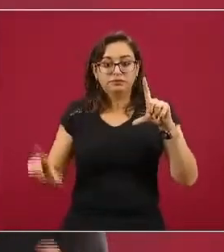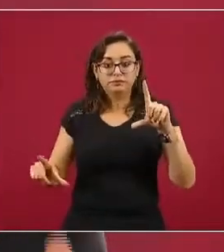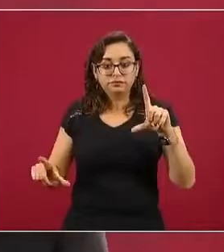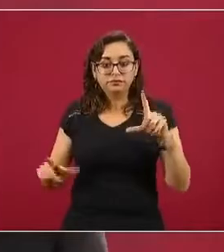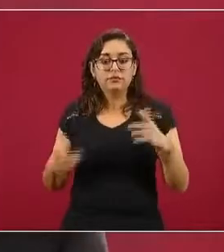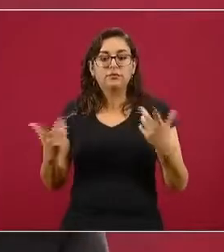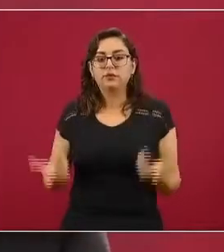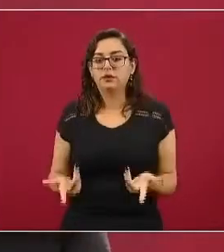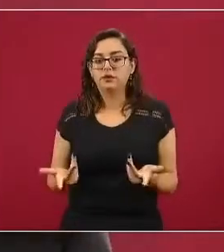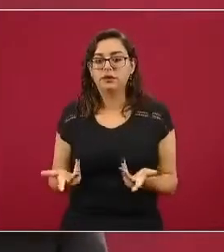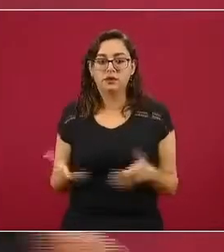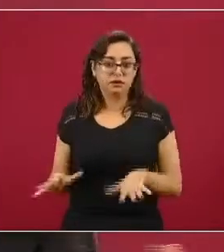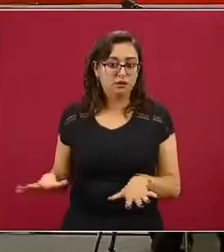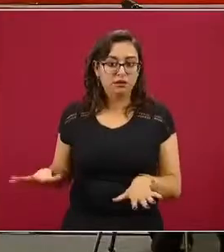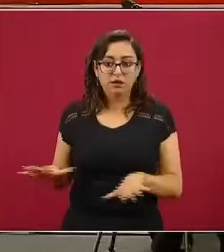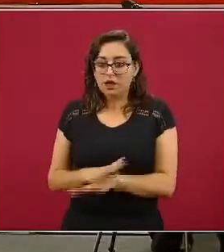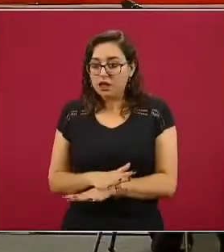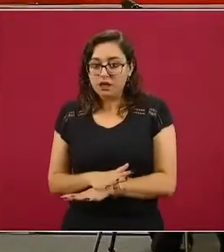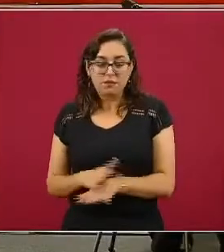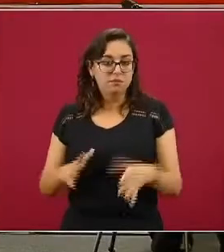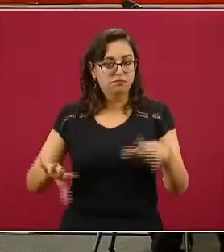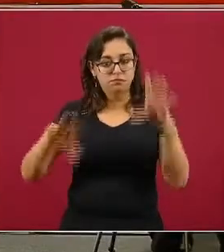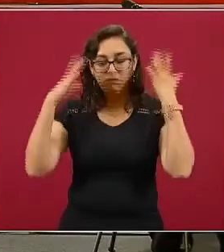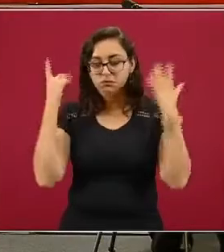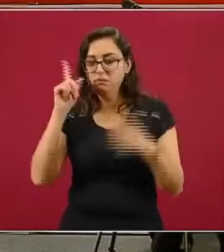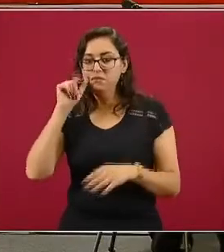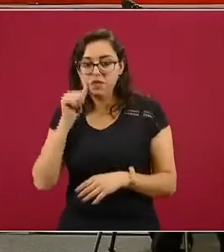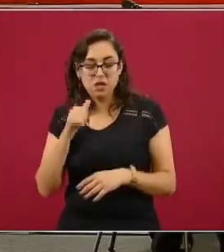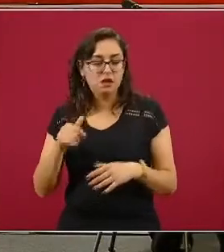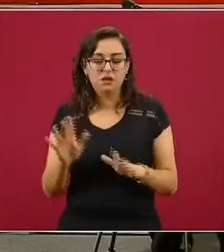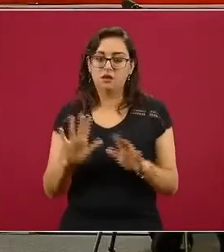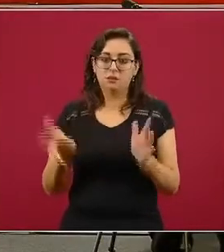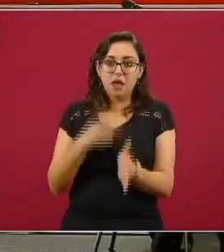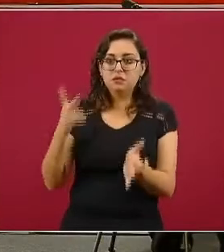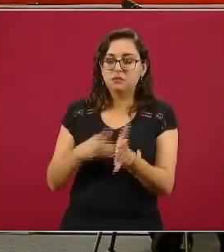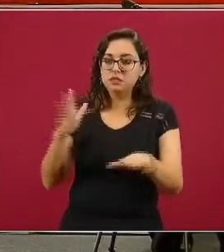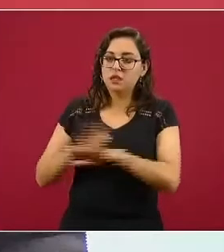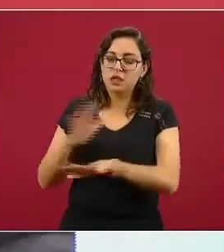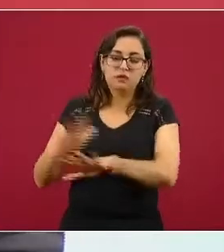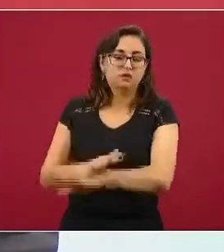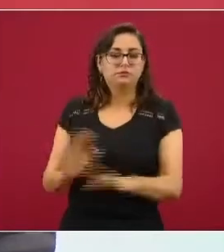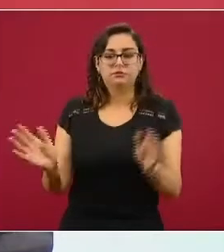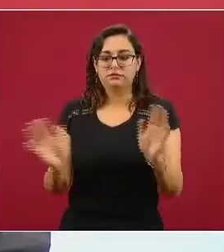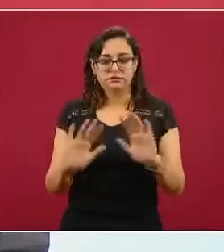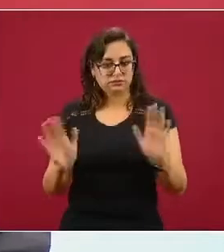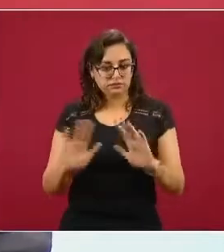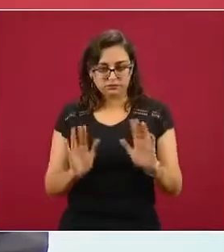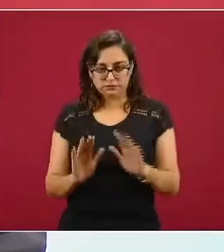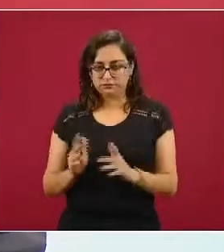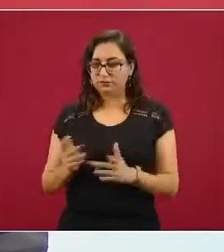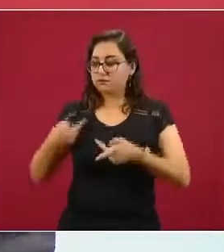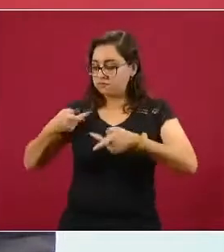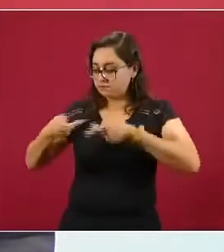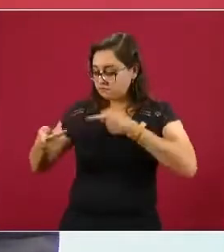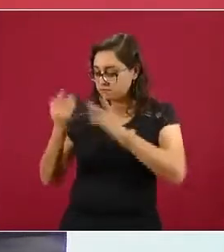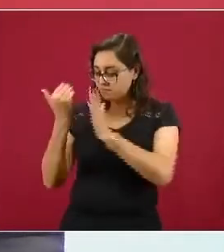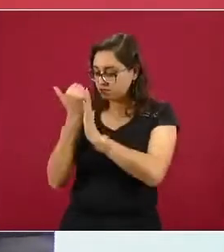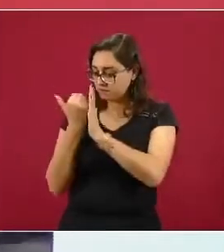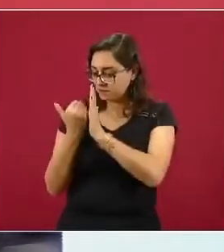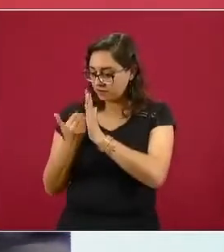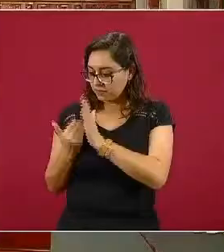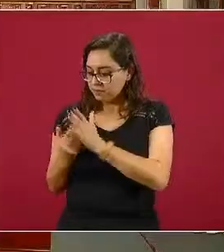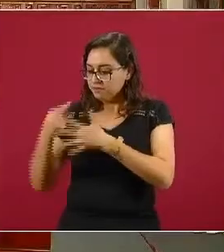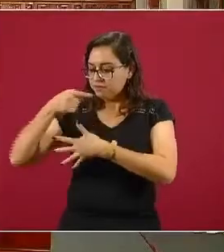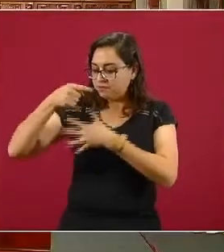la estrategia no se cambia de un momento para otro ni múltiples veces. Lo que la estrategia tiene es elementos tácticos que le